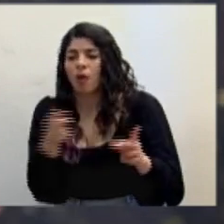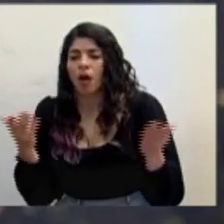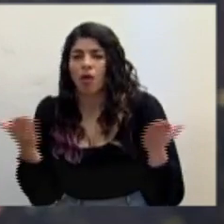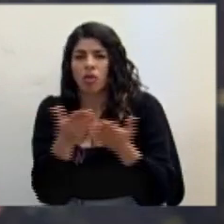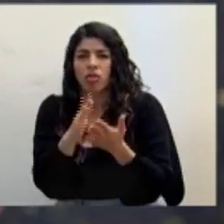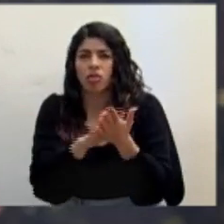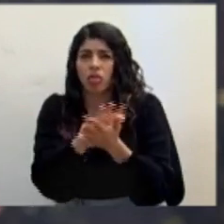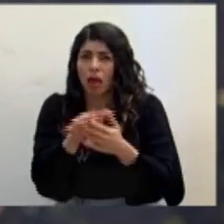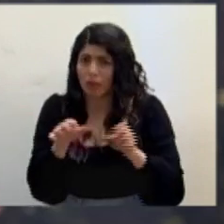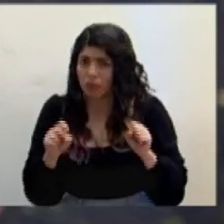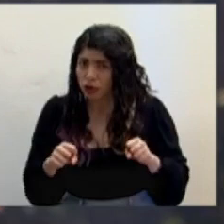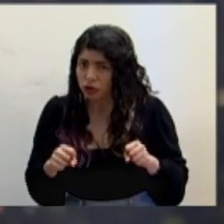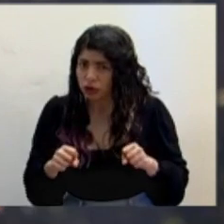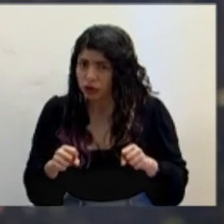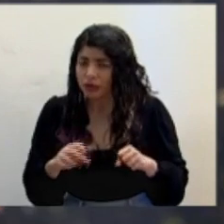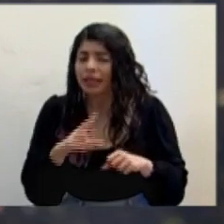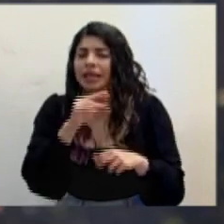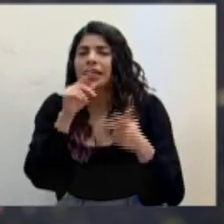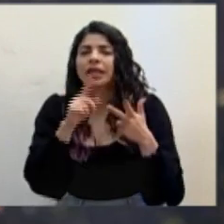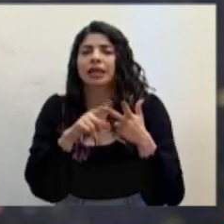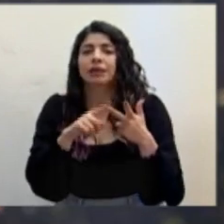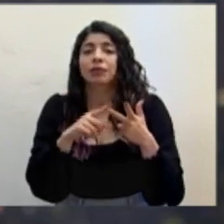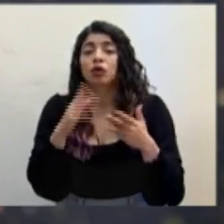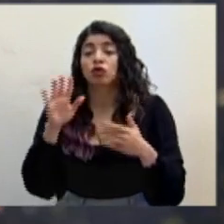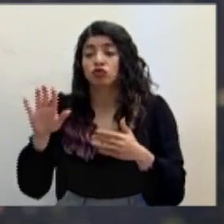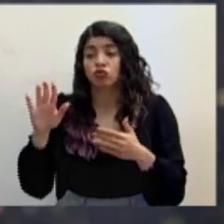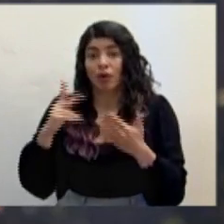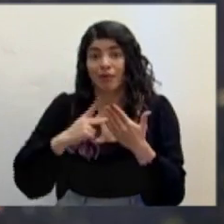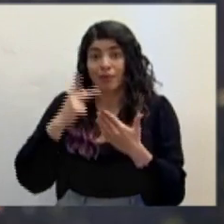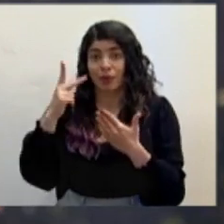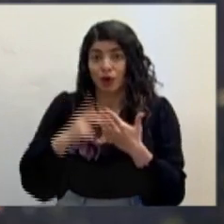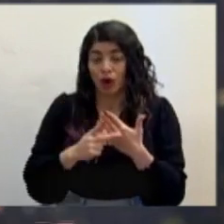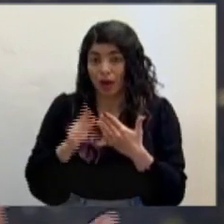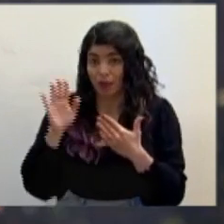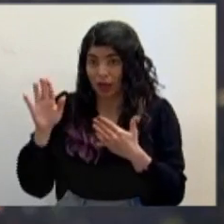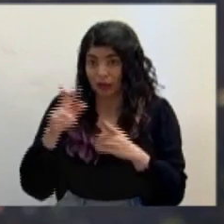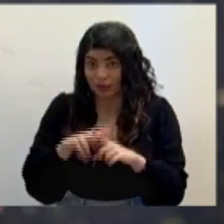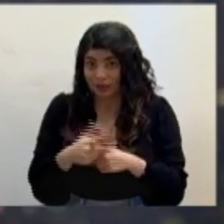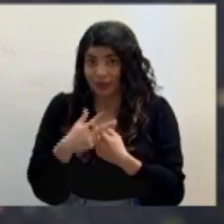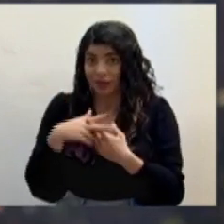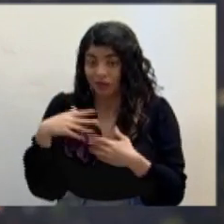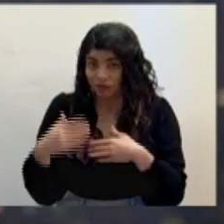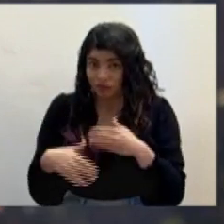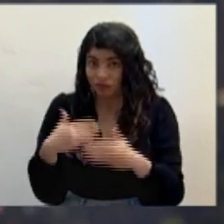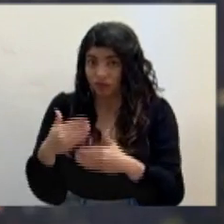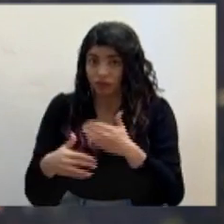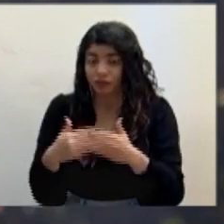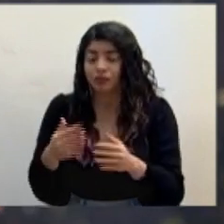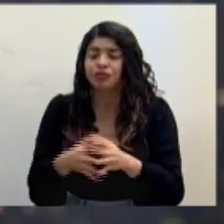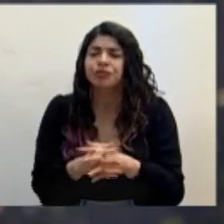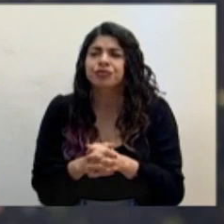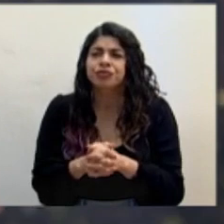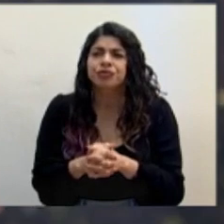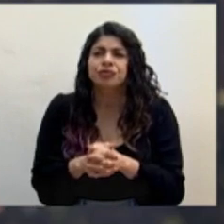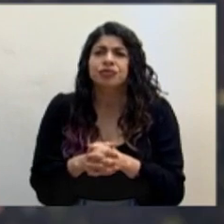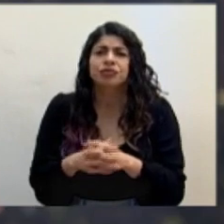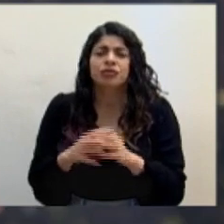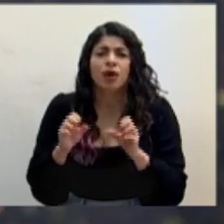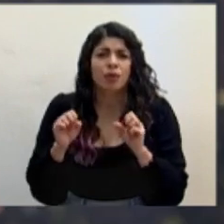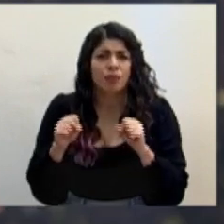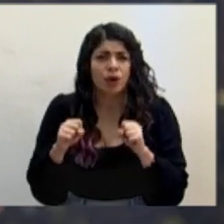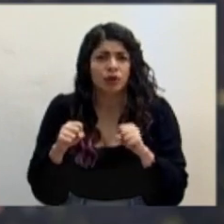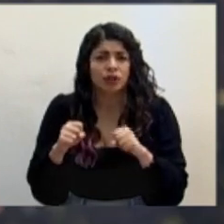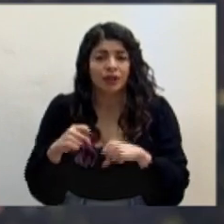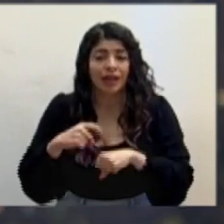¿Y qué posibilidades hay dentro de los programas que ustedes están arrancando de que